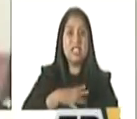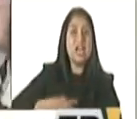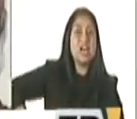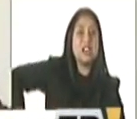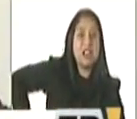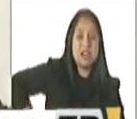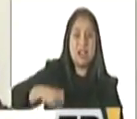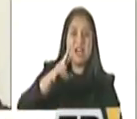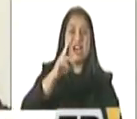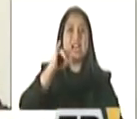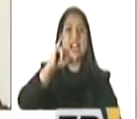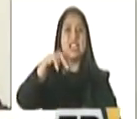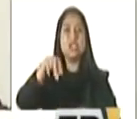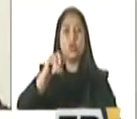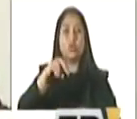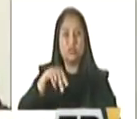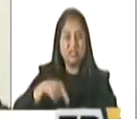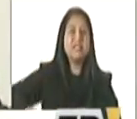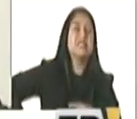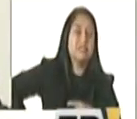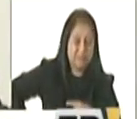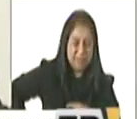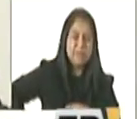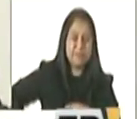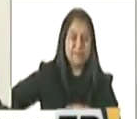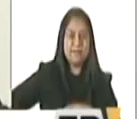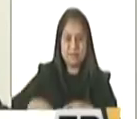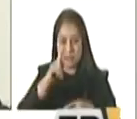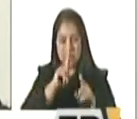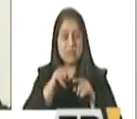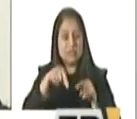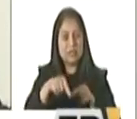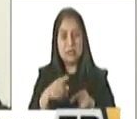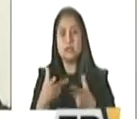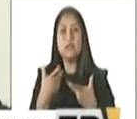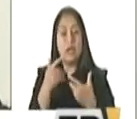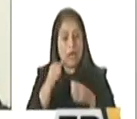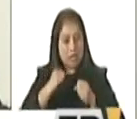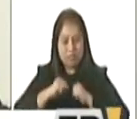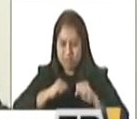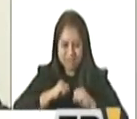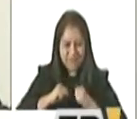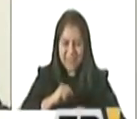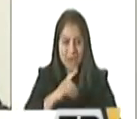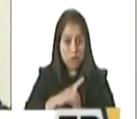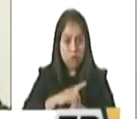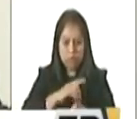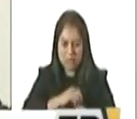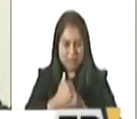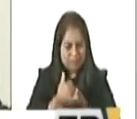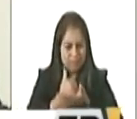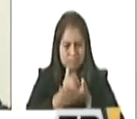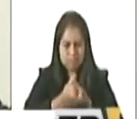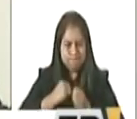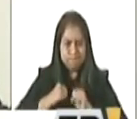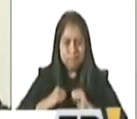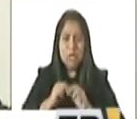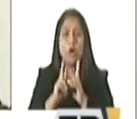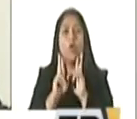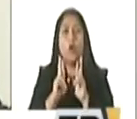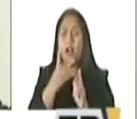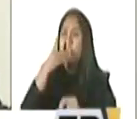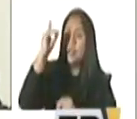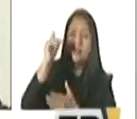médicos están haciendo todo lo que esté en sus manos para tratar de mantenerlo con vida. Y esperamos en Dios también se logre